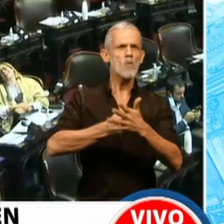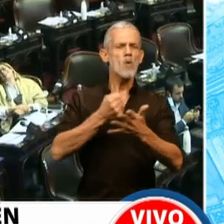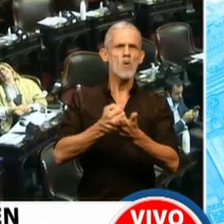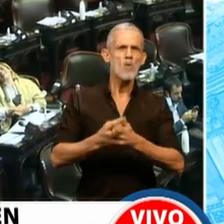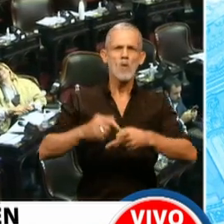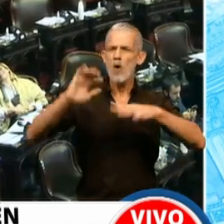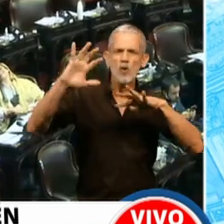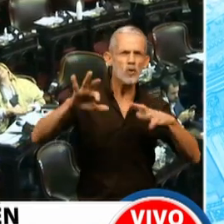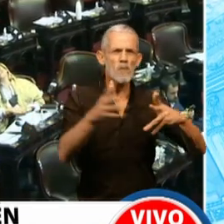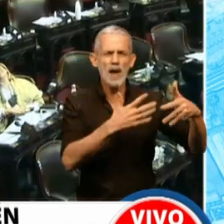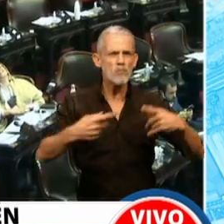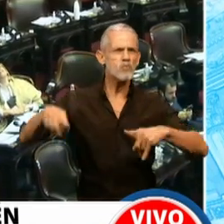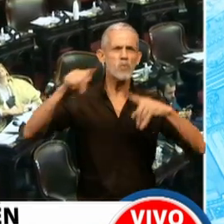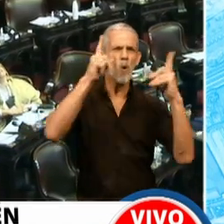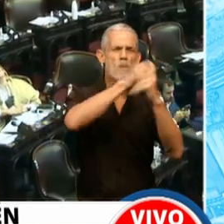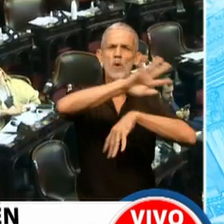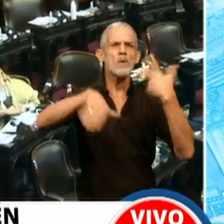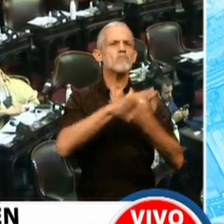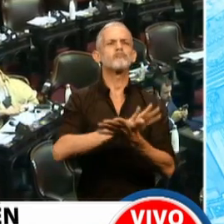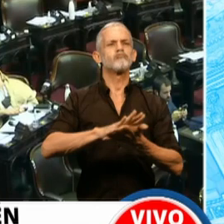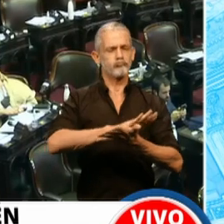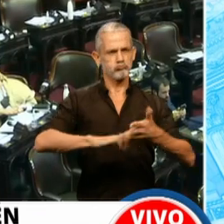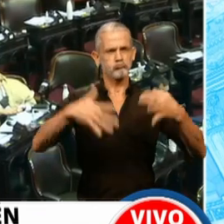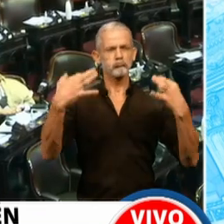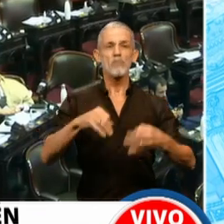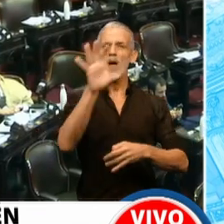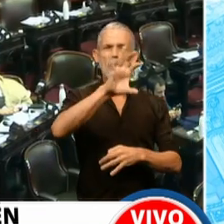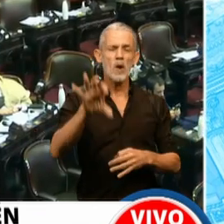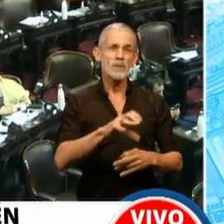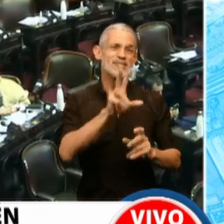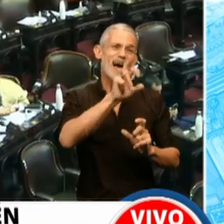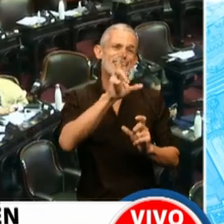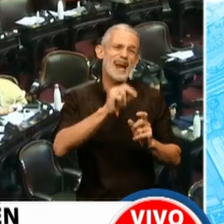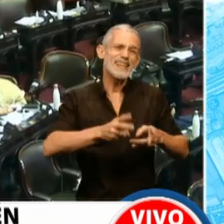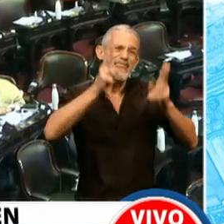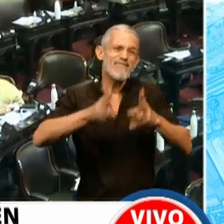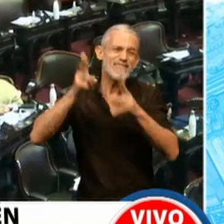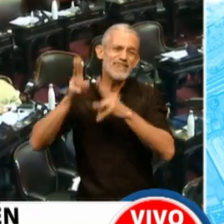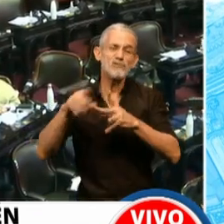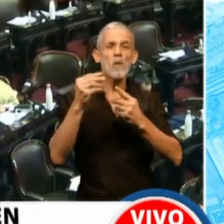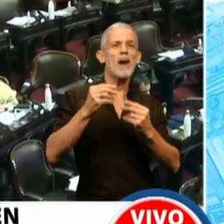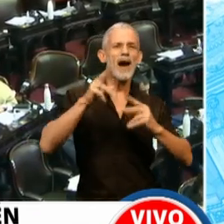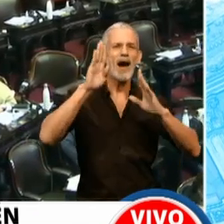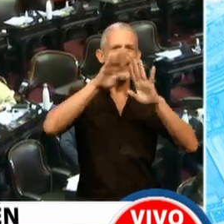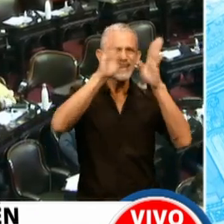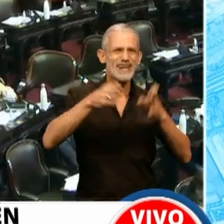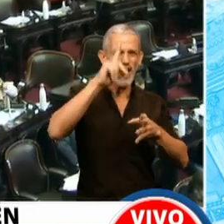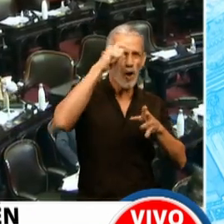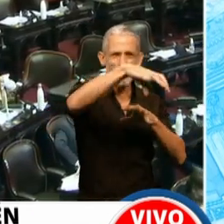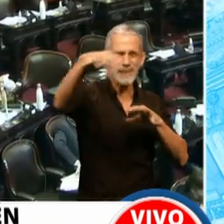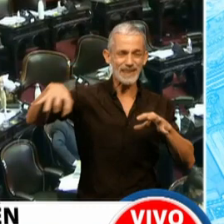tormentas y vendavales la provincia contaba con normas de 30 edificios para la atención de la salud